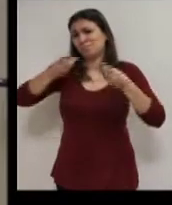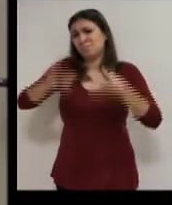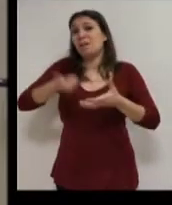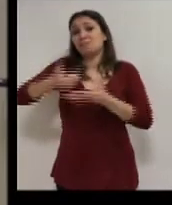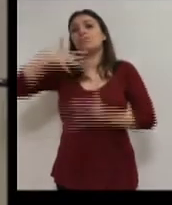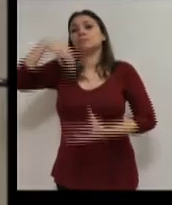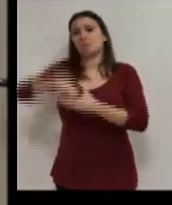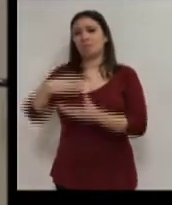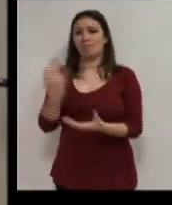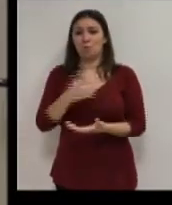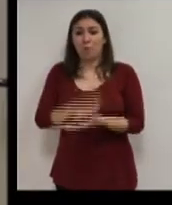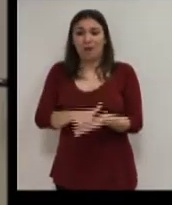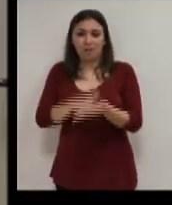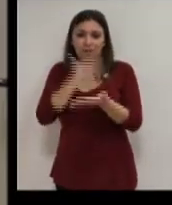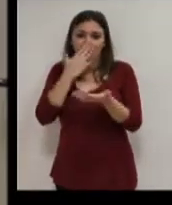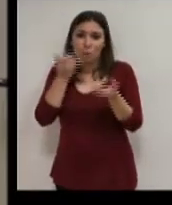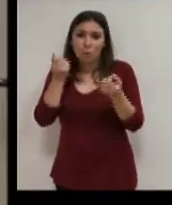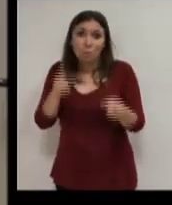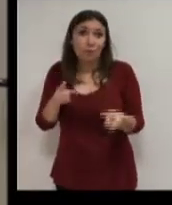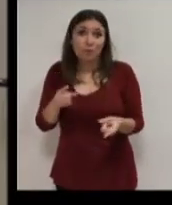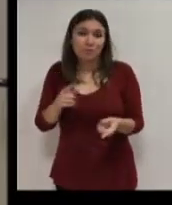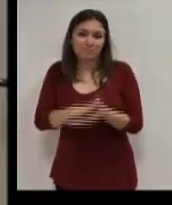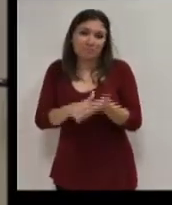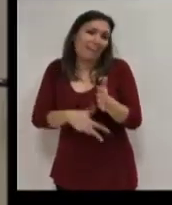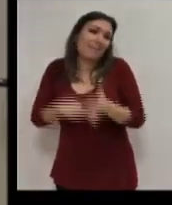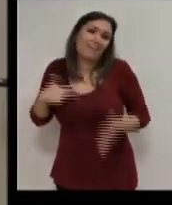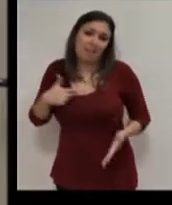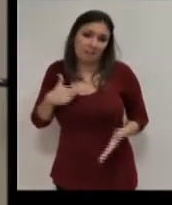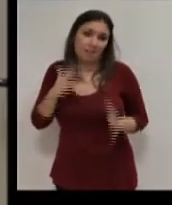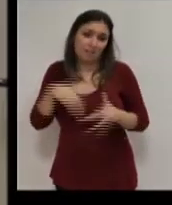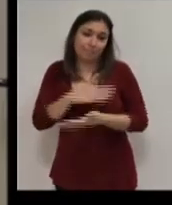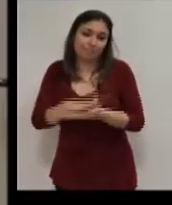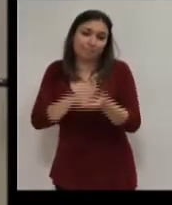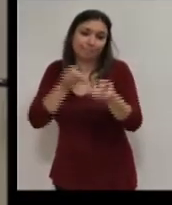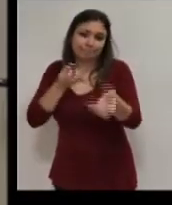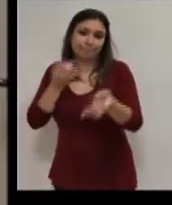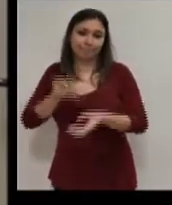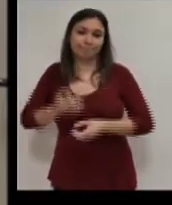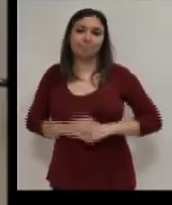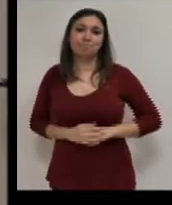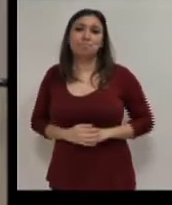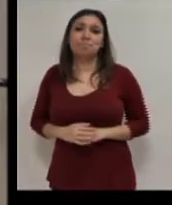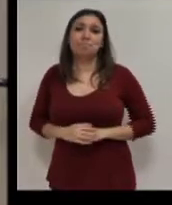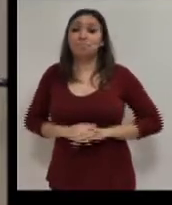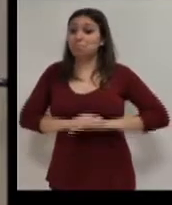como la seguridad, como montones de cosas, ¿no? Pero bueno, esto es una cosa un poco de carácter general.